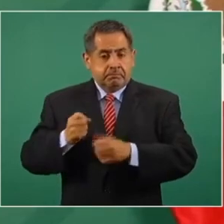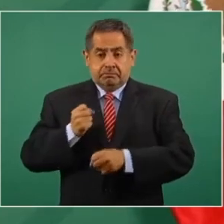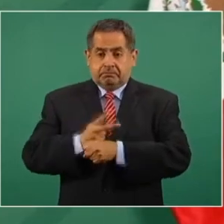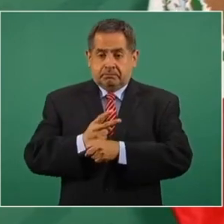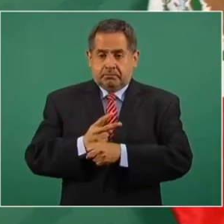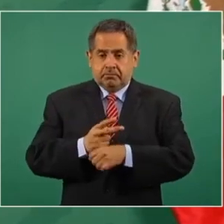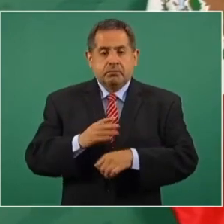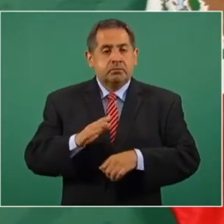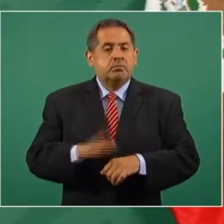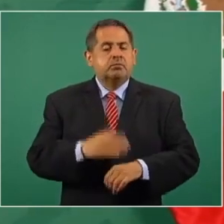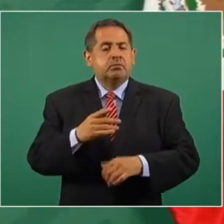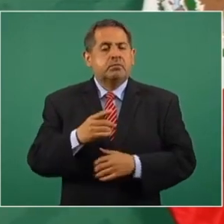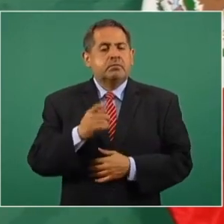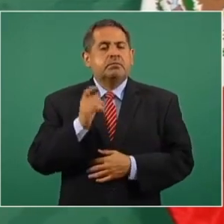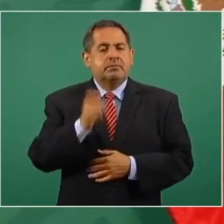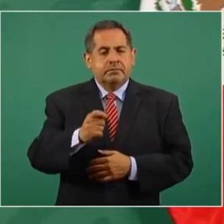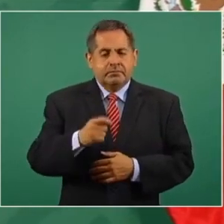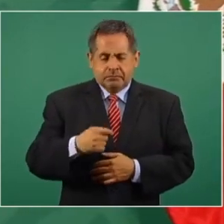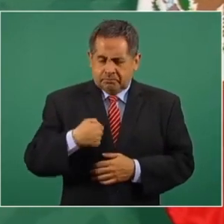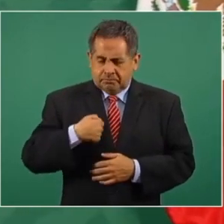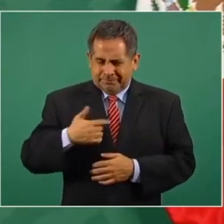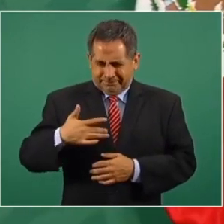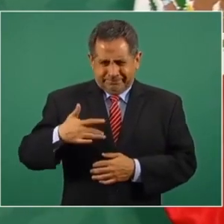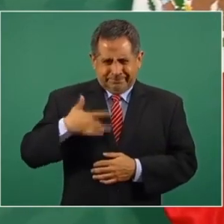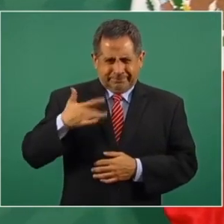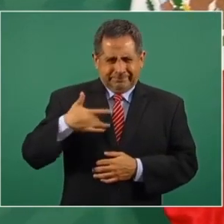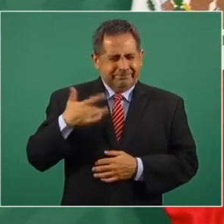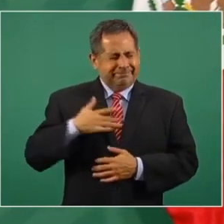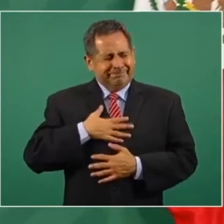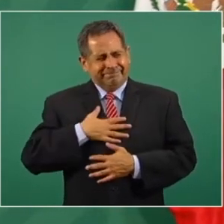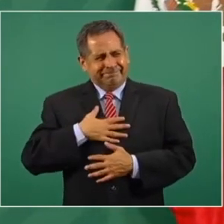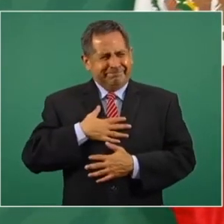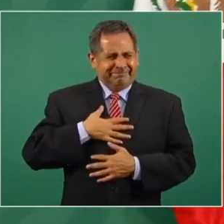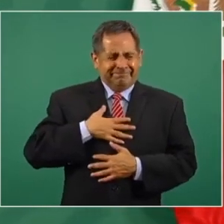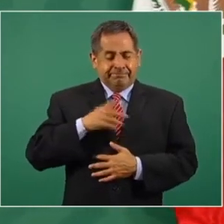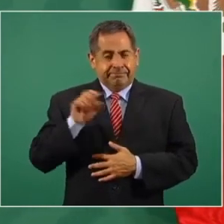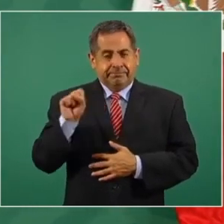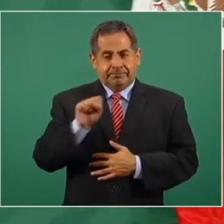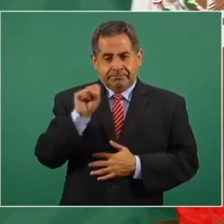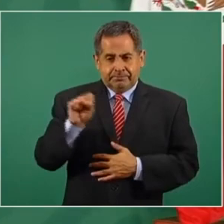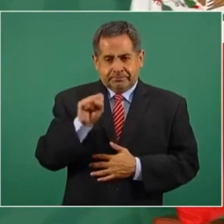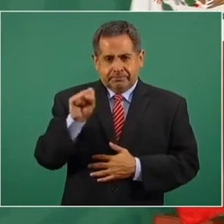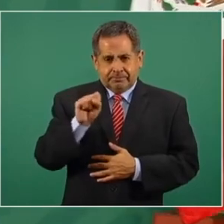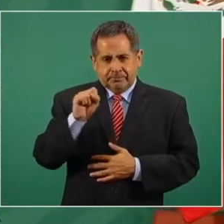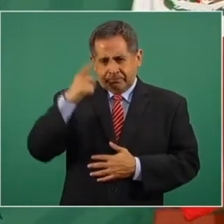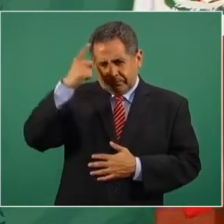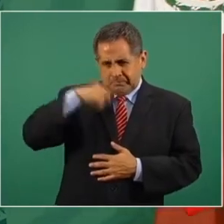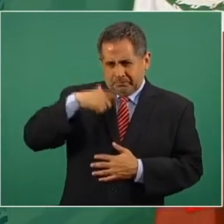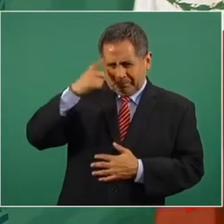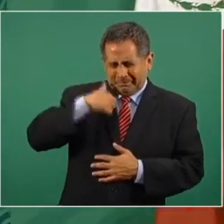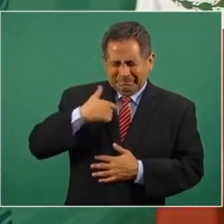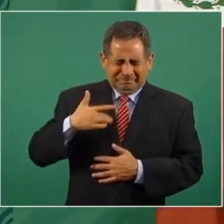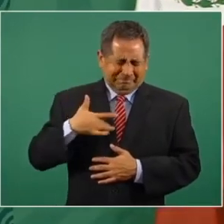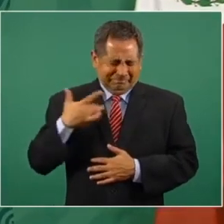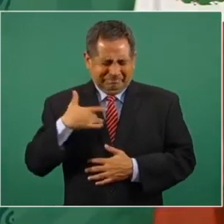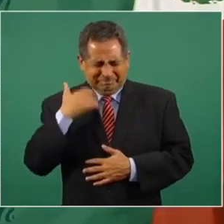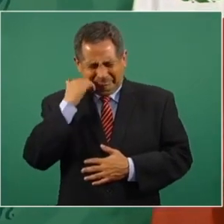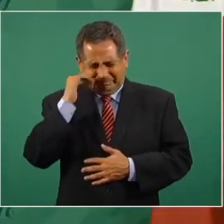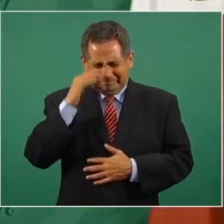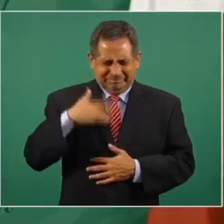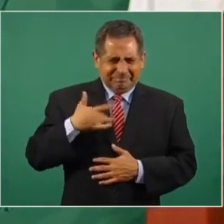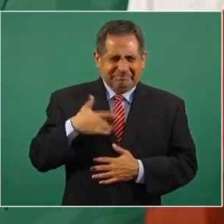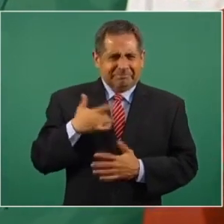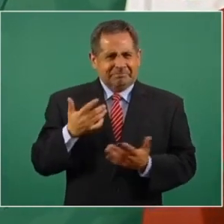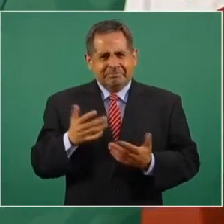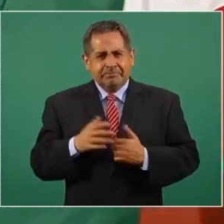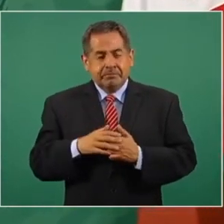tuve síntomas un sábado por la noche, aunque